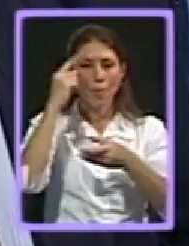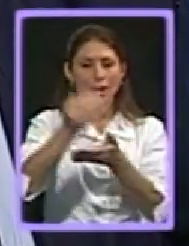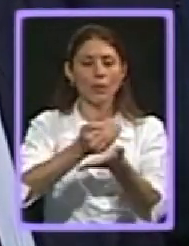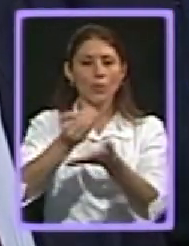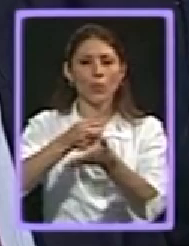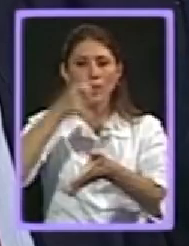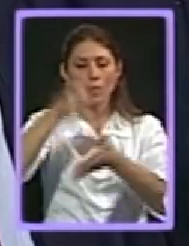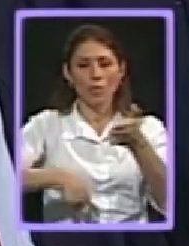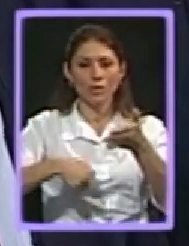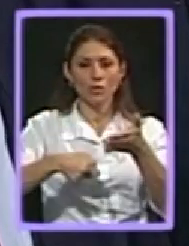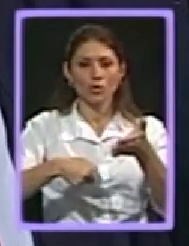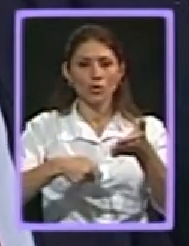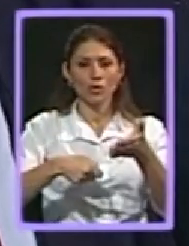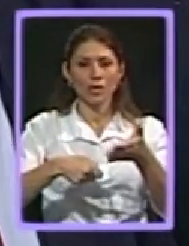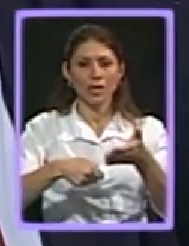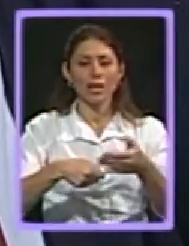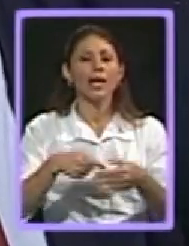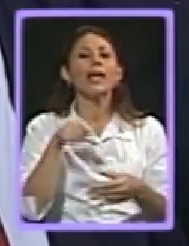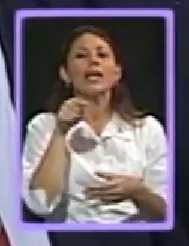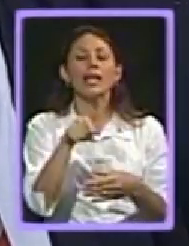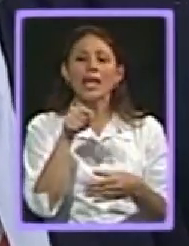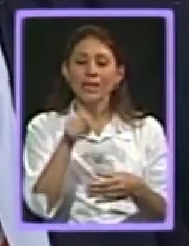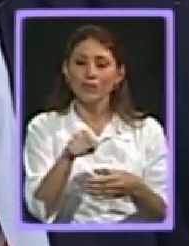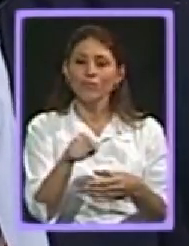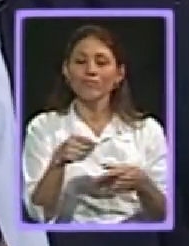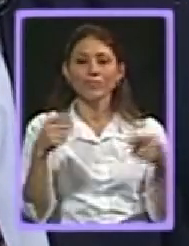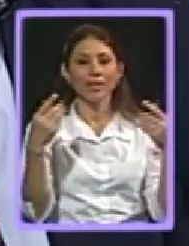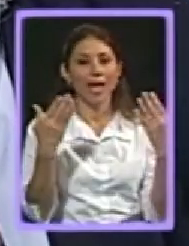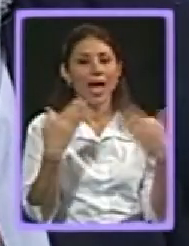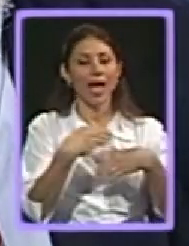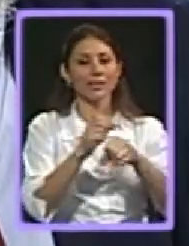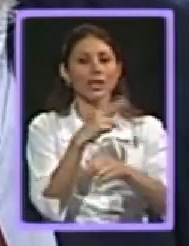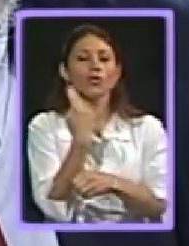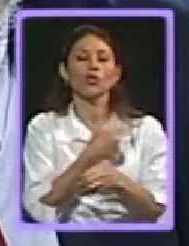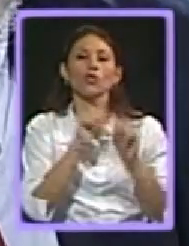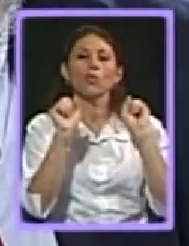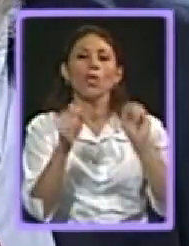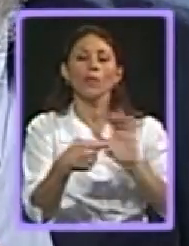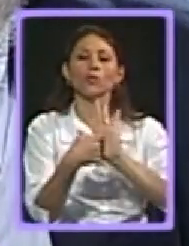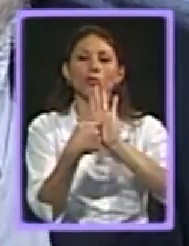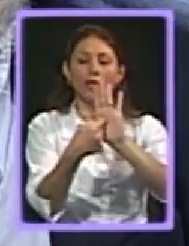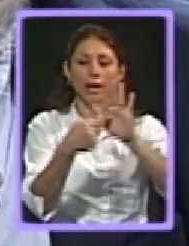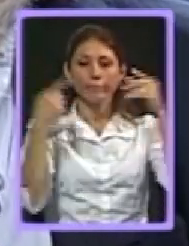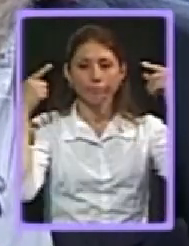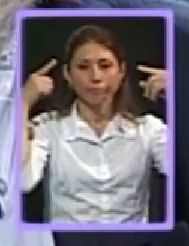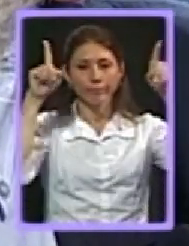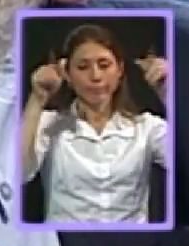que es lo que nos está permitiendo mostrar esos resultados satisfactorios. Y en materia de gasto,